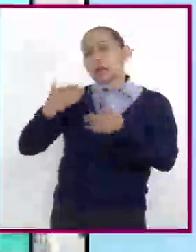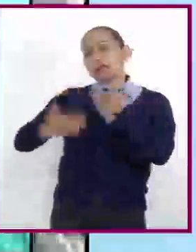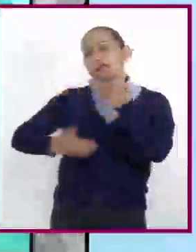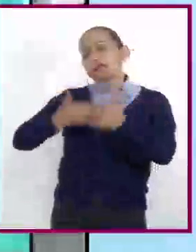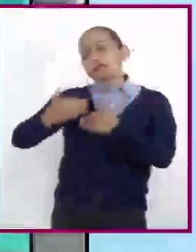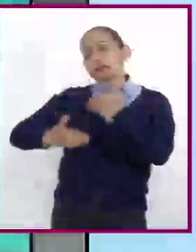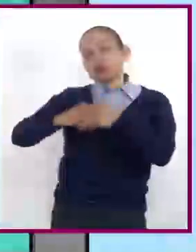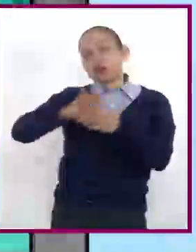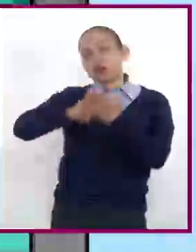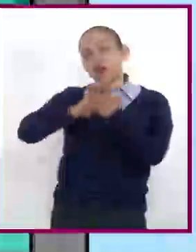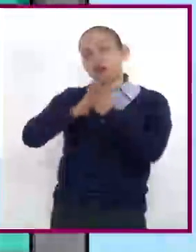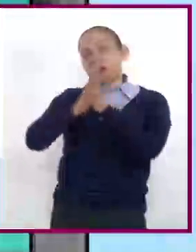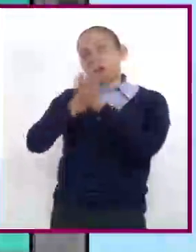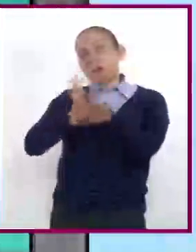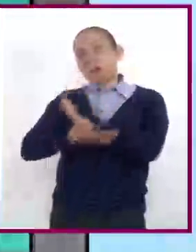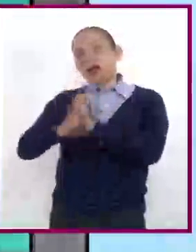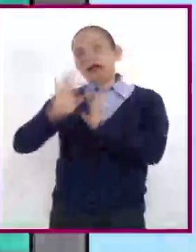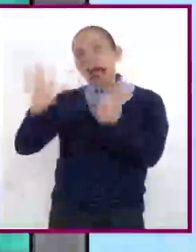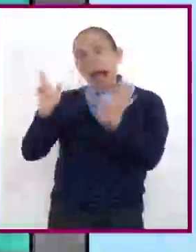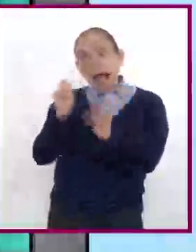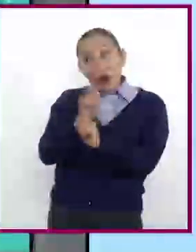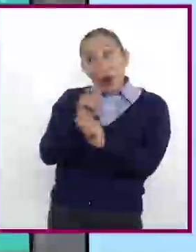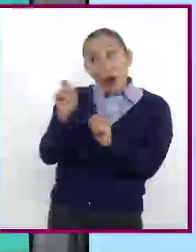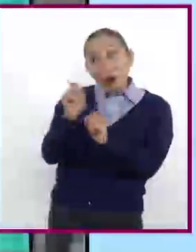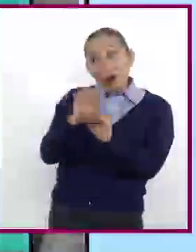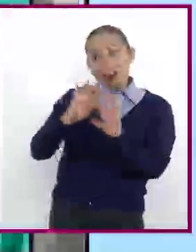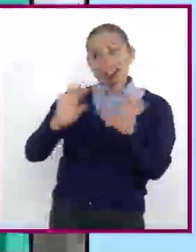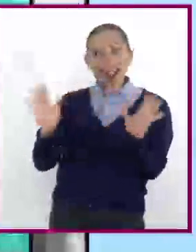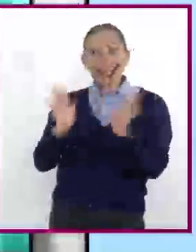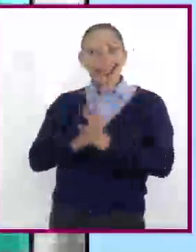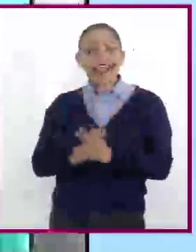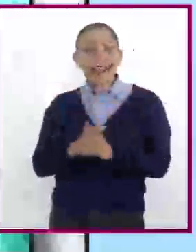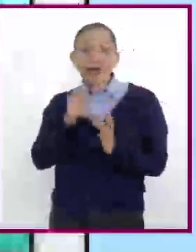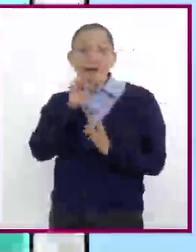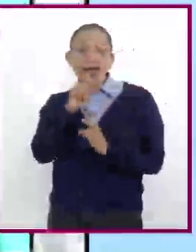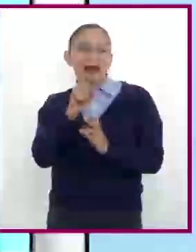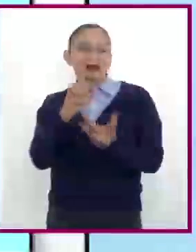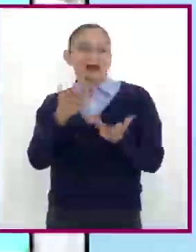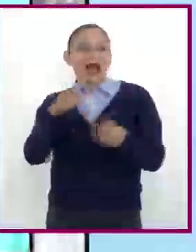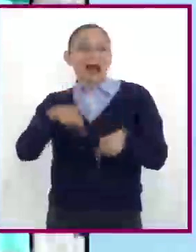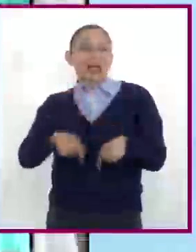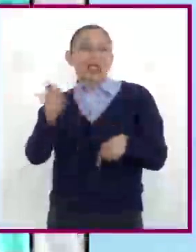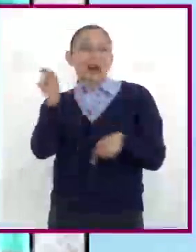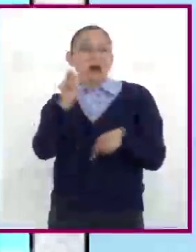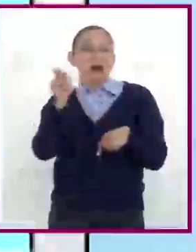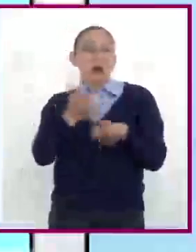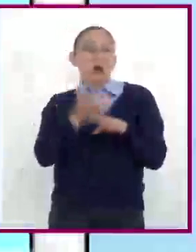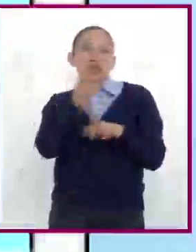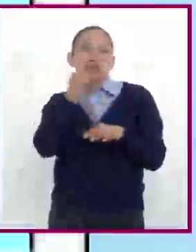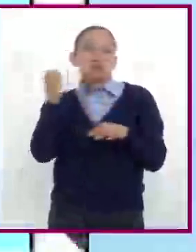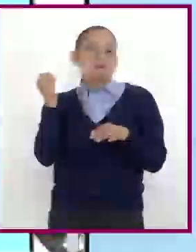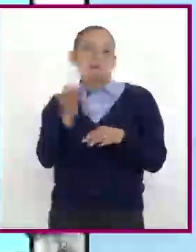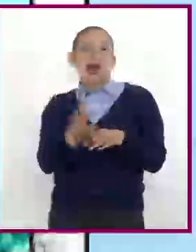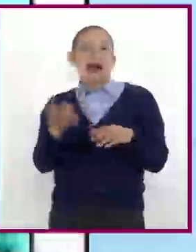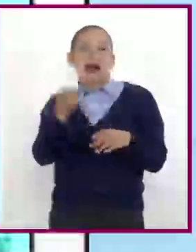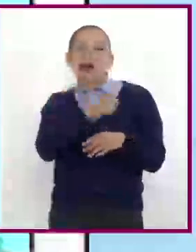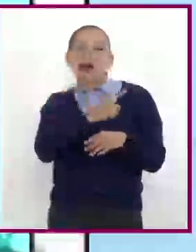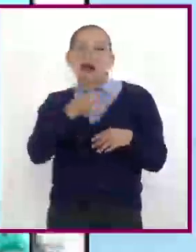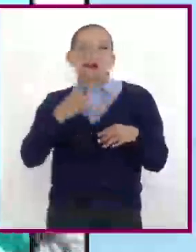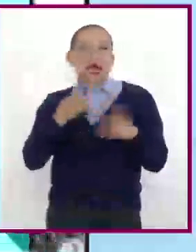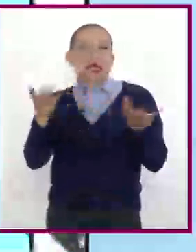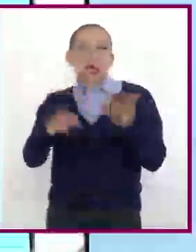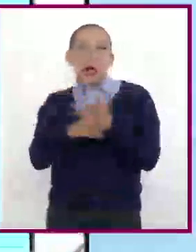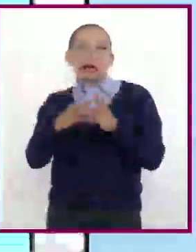pues tiene que dar, hacer lo que tenía que dar, hasta que son novios. Y también cuando, bueno, aquí los novios son muy chidos, tienes que hacer